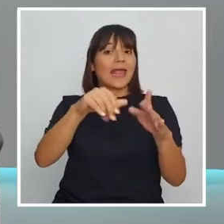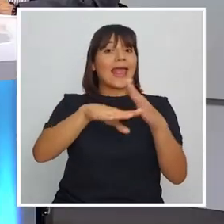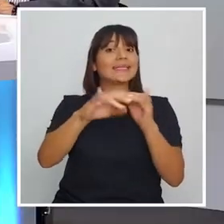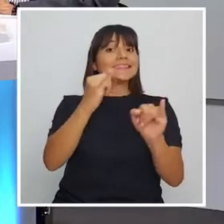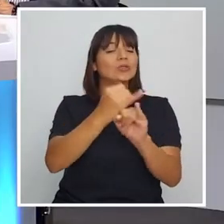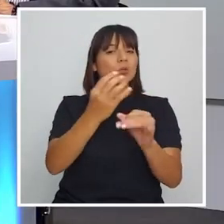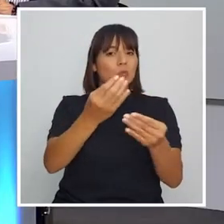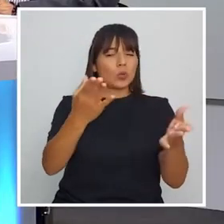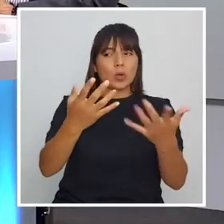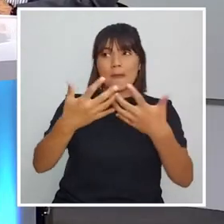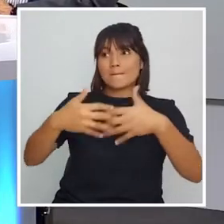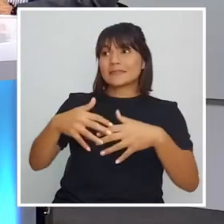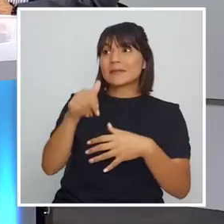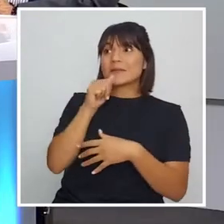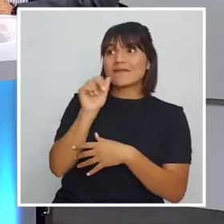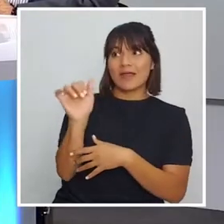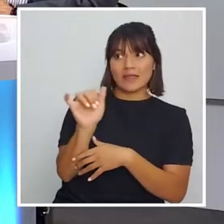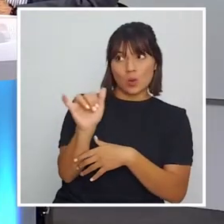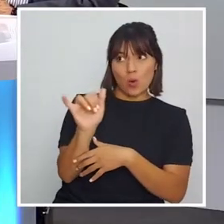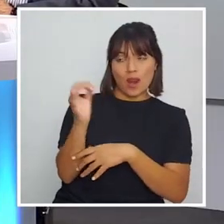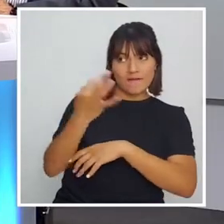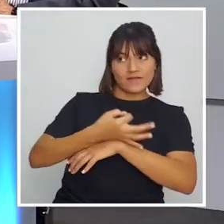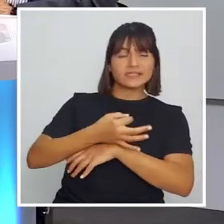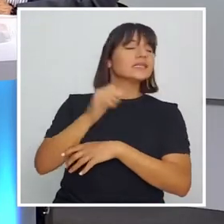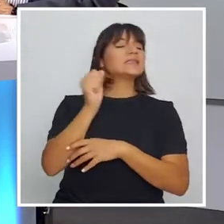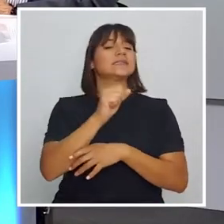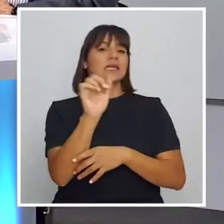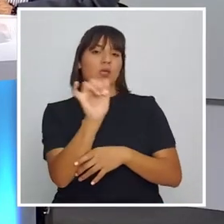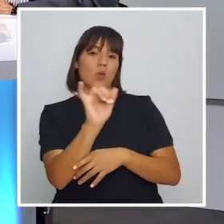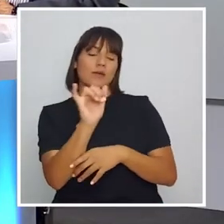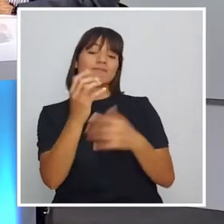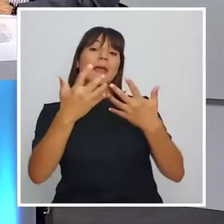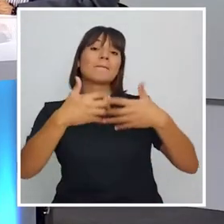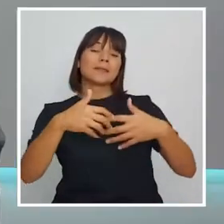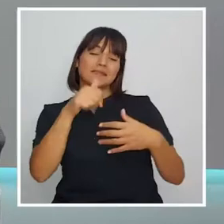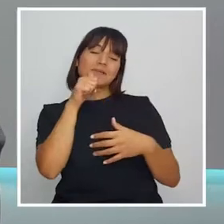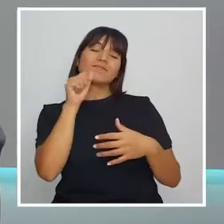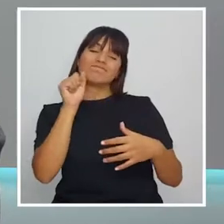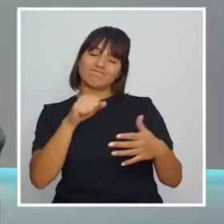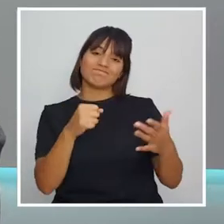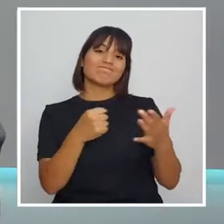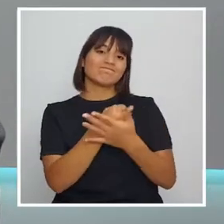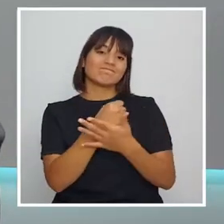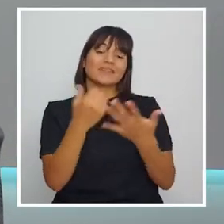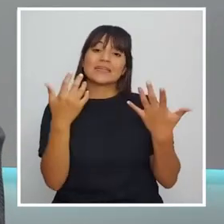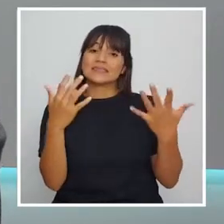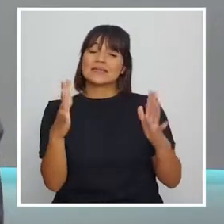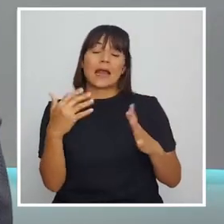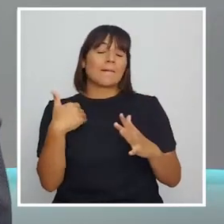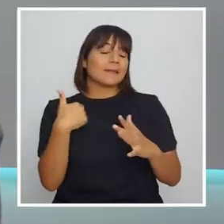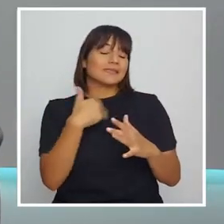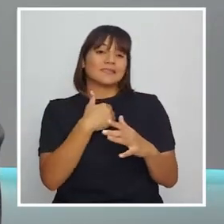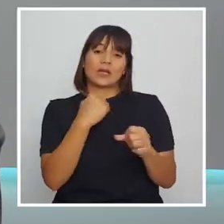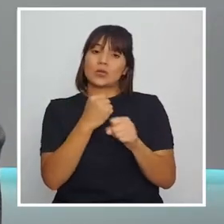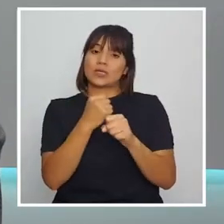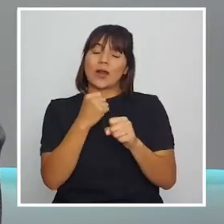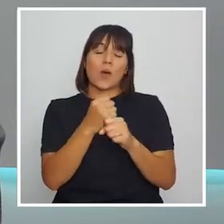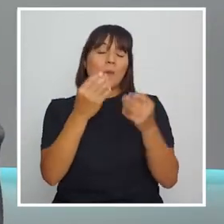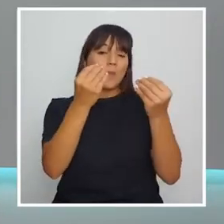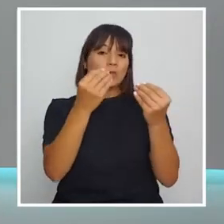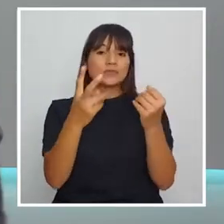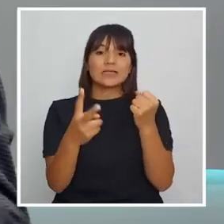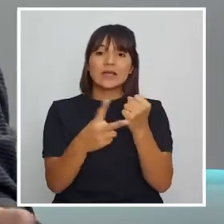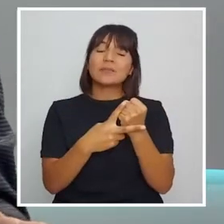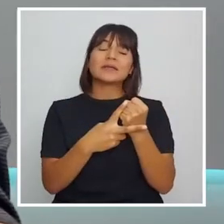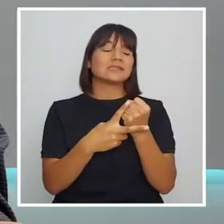sector privado igual. Igual. En el sector privado, lamentablemente, sí, ya el Ministerio de Trabajo con mucha frecuencia nos